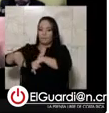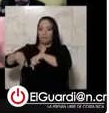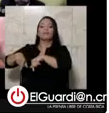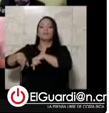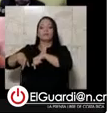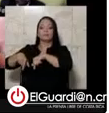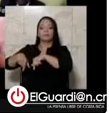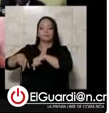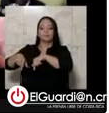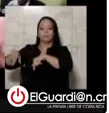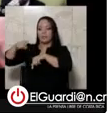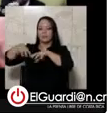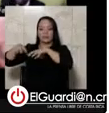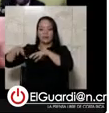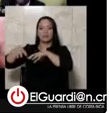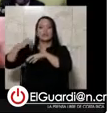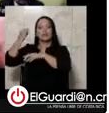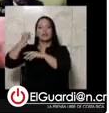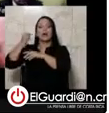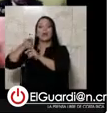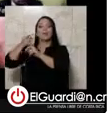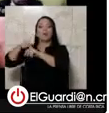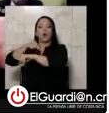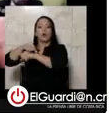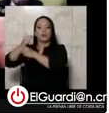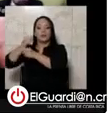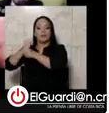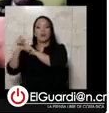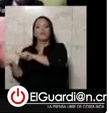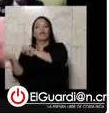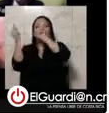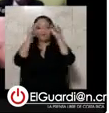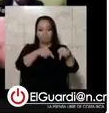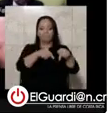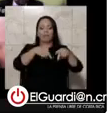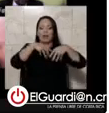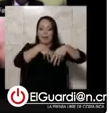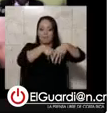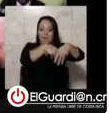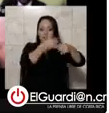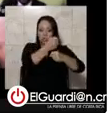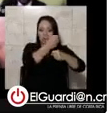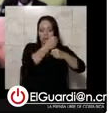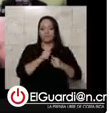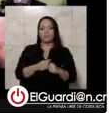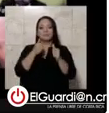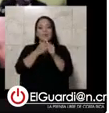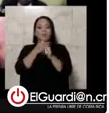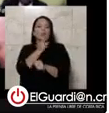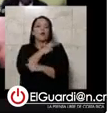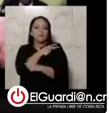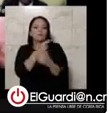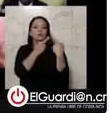es el cambio de actividades ese día, es que la jornada de trabajo va a ser en la atención de la marcha. El seguimiento se hace a través de cada una de las